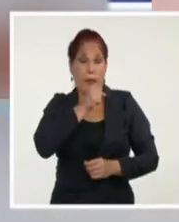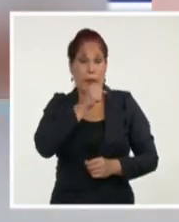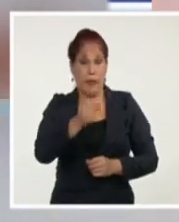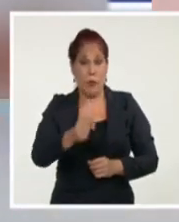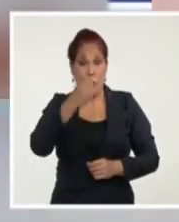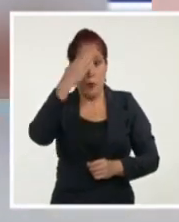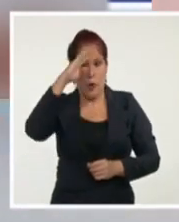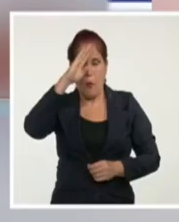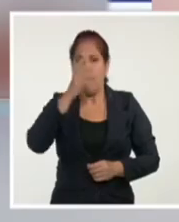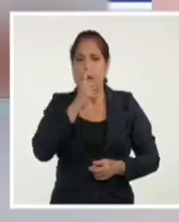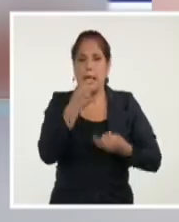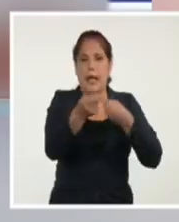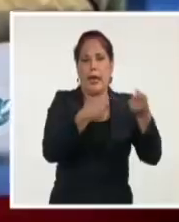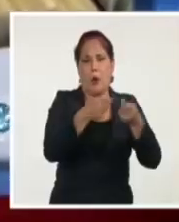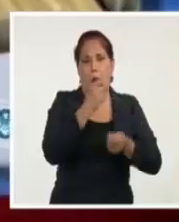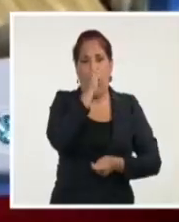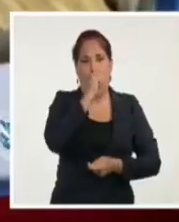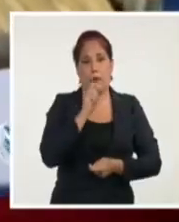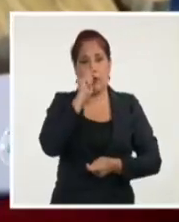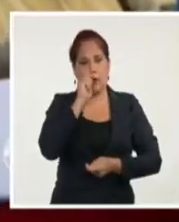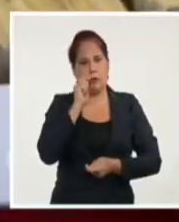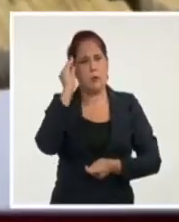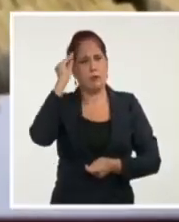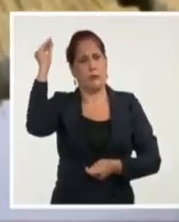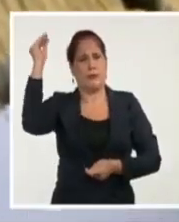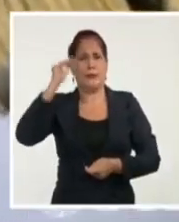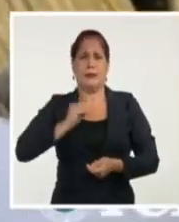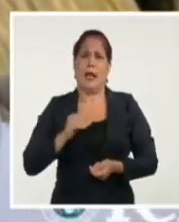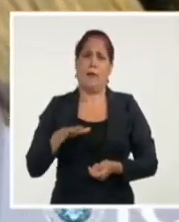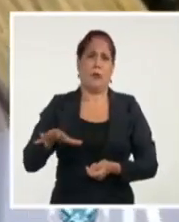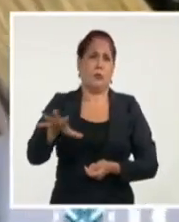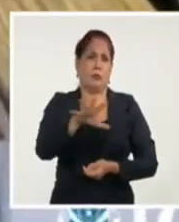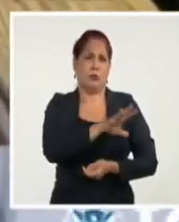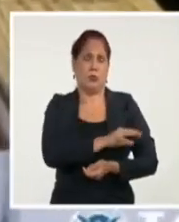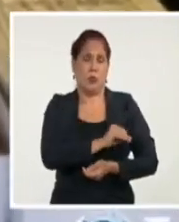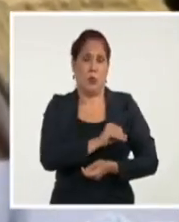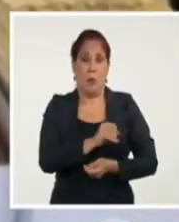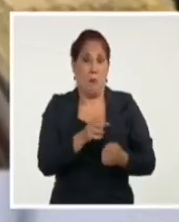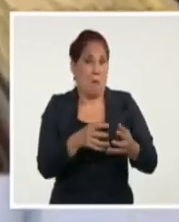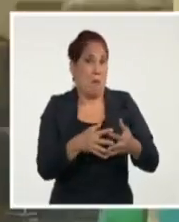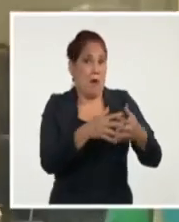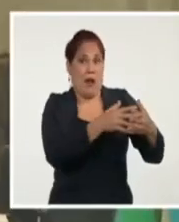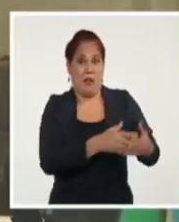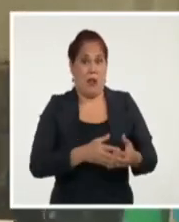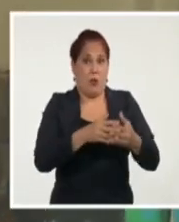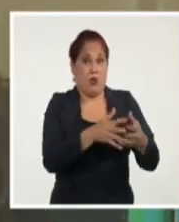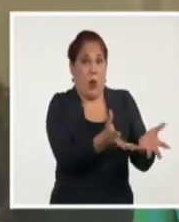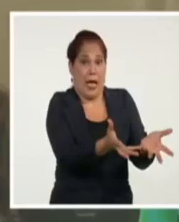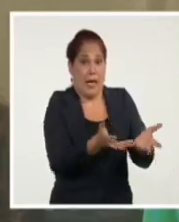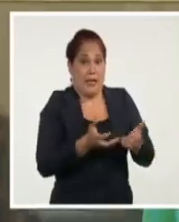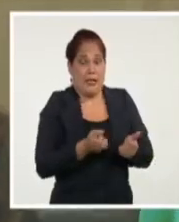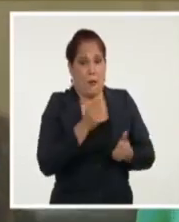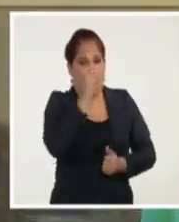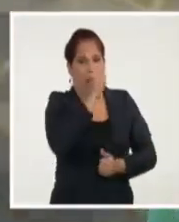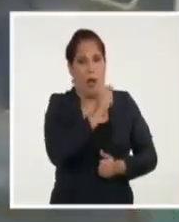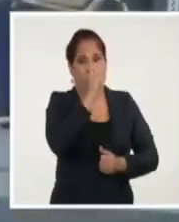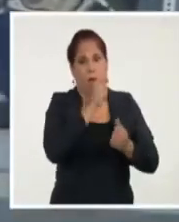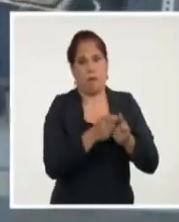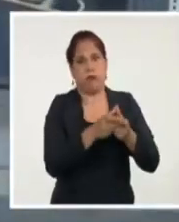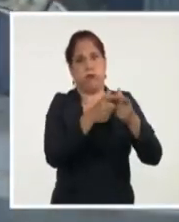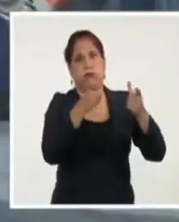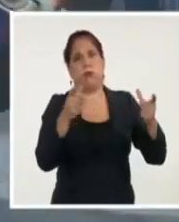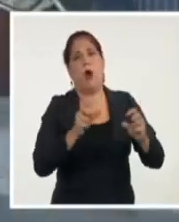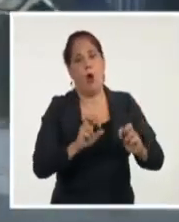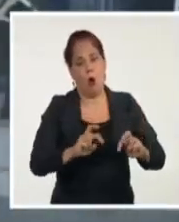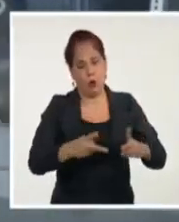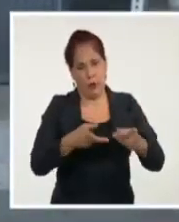de narcotráfico cuando todo el mundo sabe que su país es el mayor receptor de drogas del mundo. Vuelve sobre